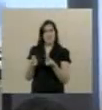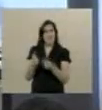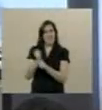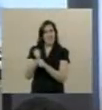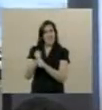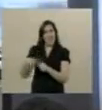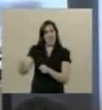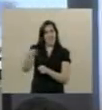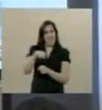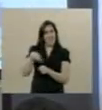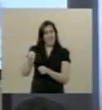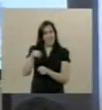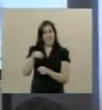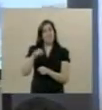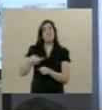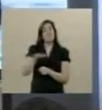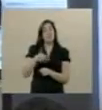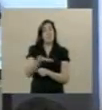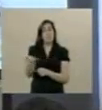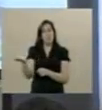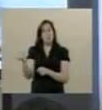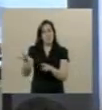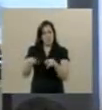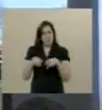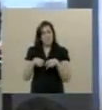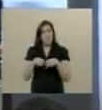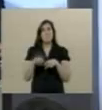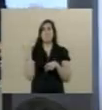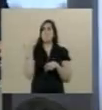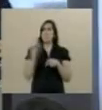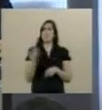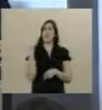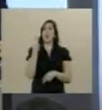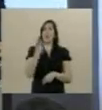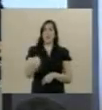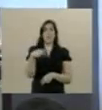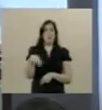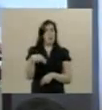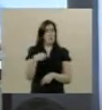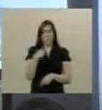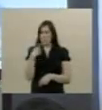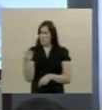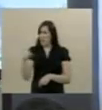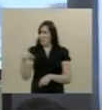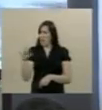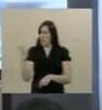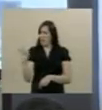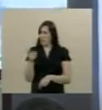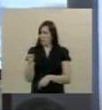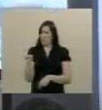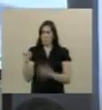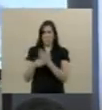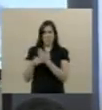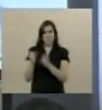del sector público y que permitió implementar en noviembre, noviembre fue, Amado, ¿no? Noviembre del año 2009,